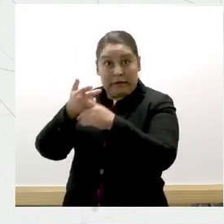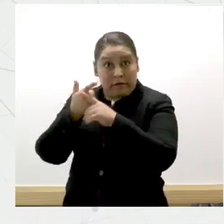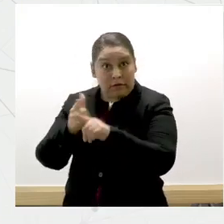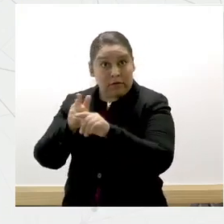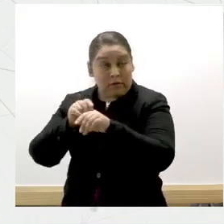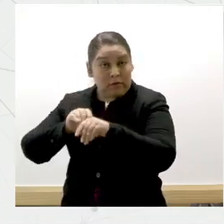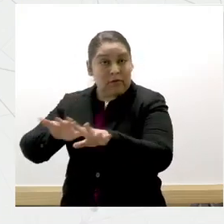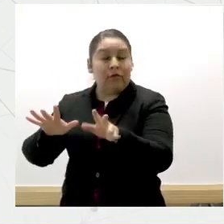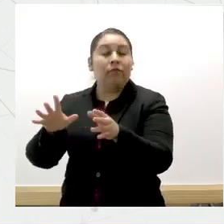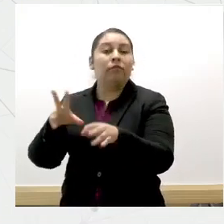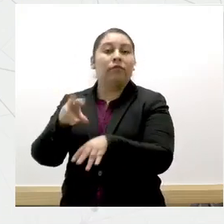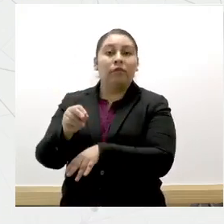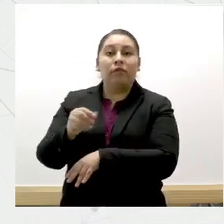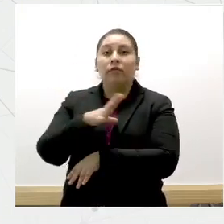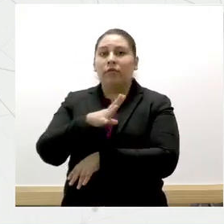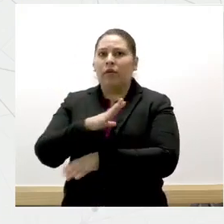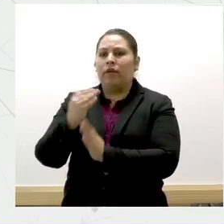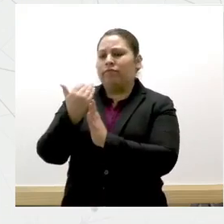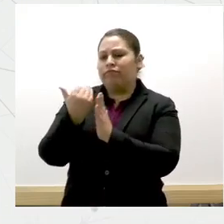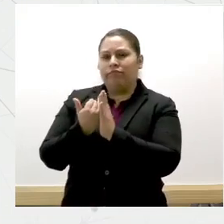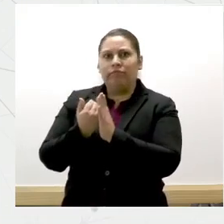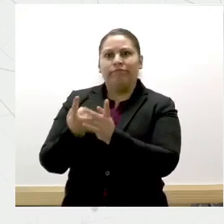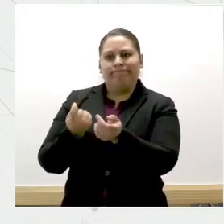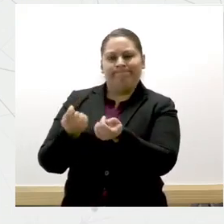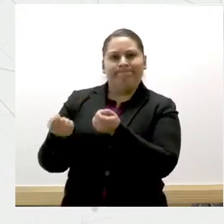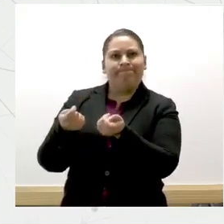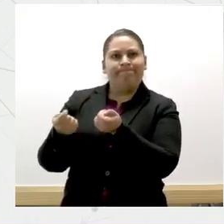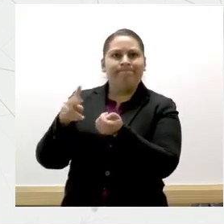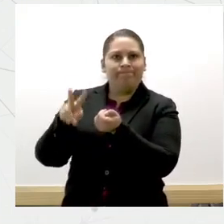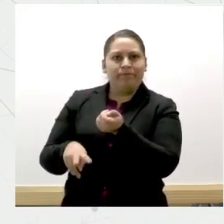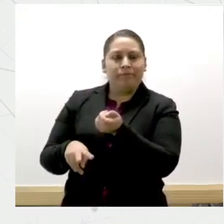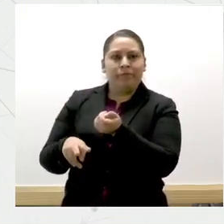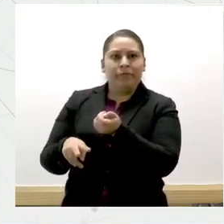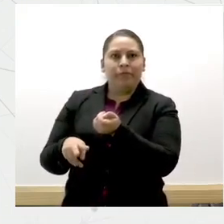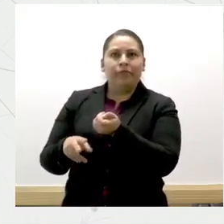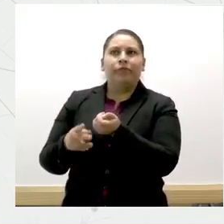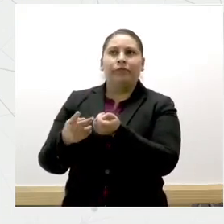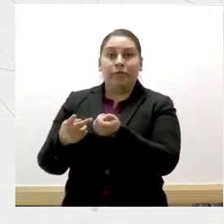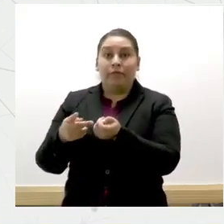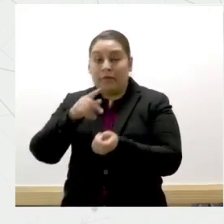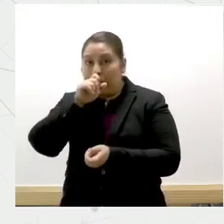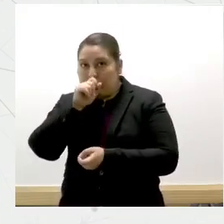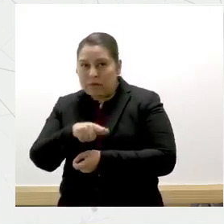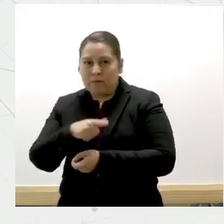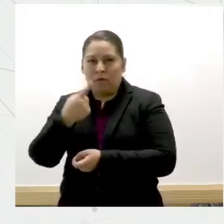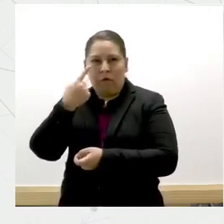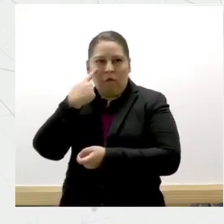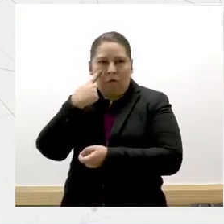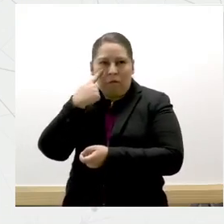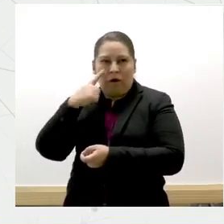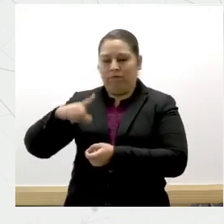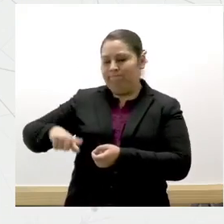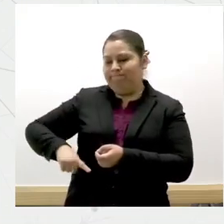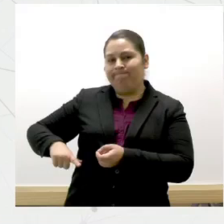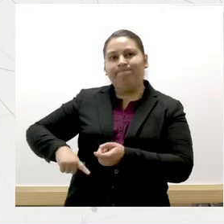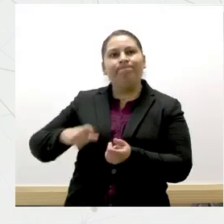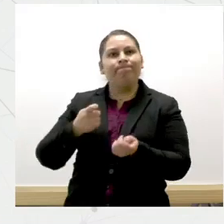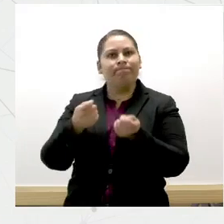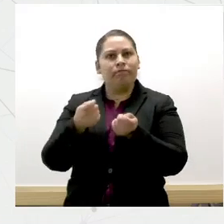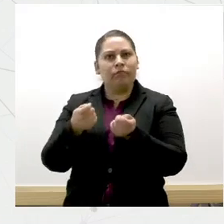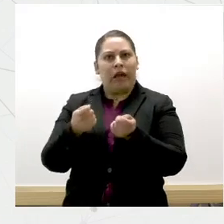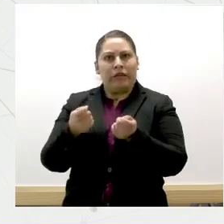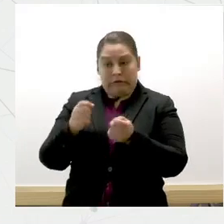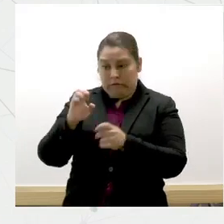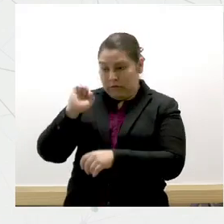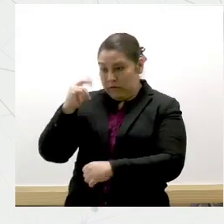las maneras, poniendo orden exactamente, ¿no? Luego les contaré exactamente cuál es el modelo de gobernanza a nivel macro europeo